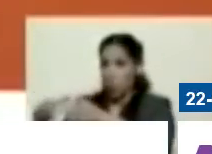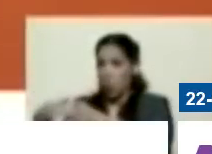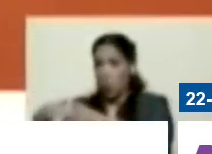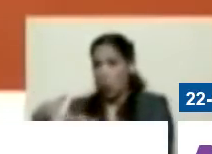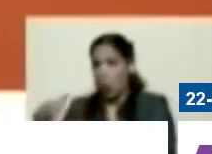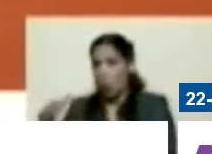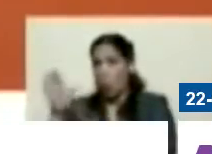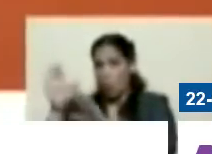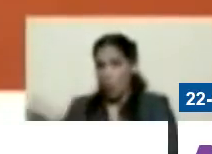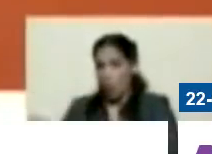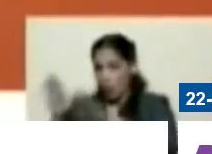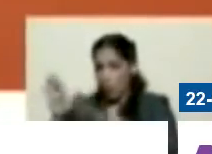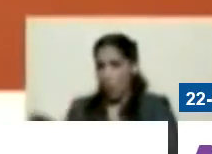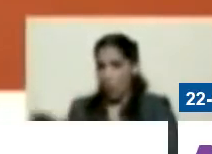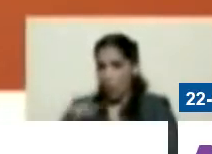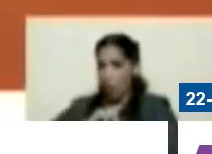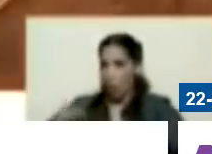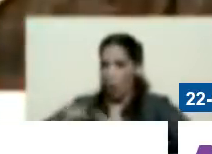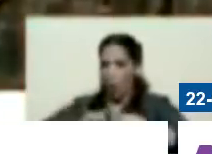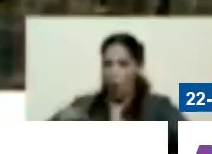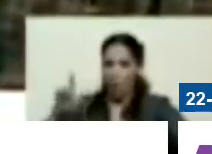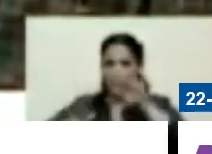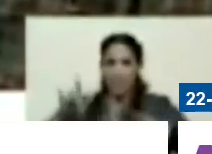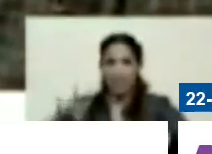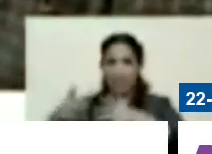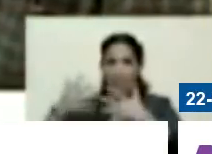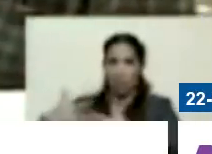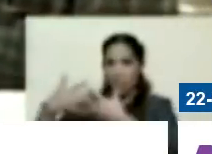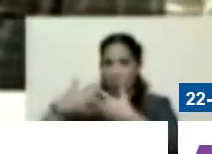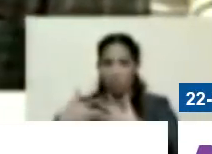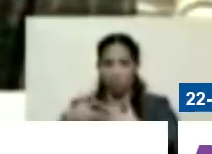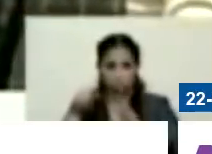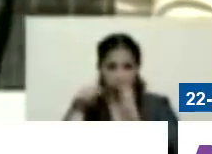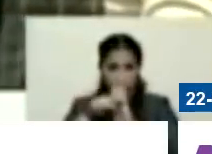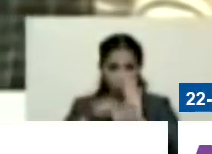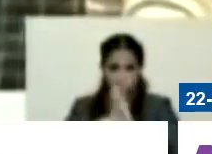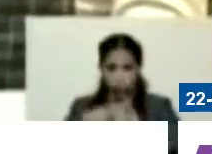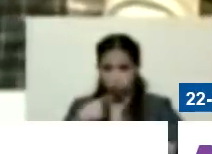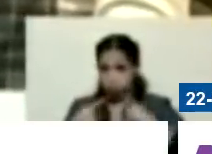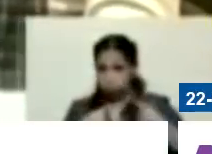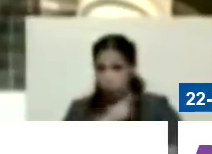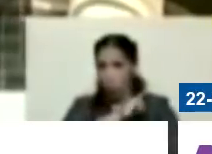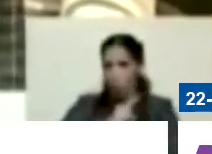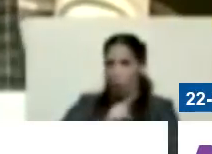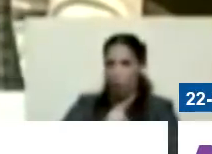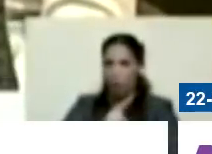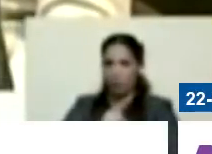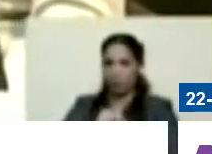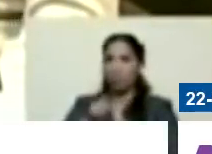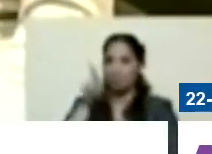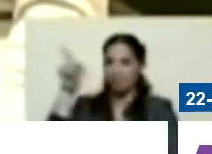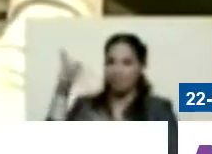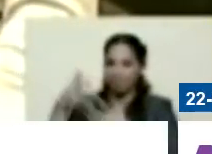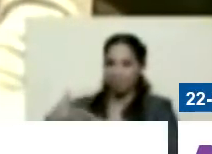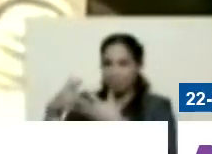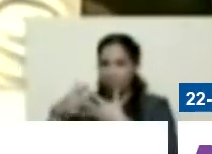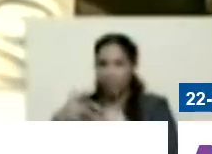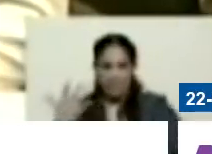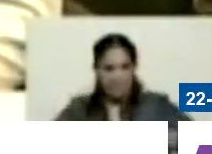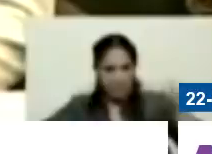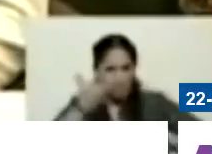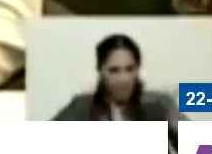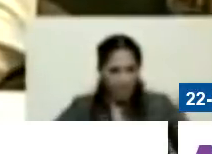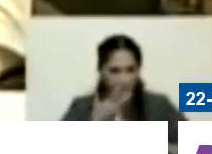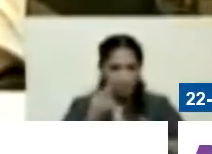alzamientos registrados en la capital venezolana. Además, aseguraba que las 51 armas sustraídas en la localidad de Petare se